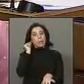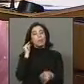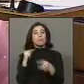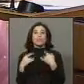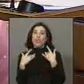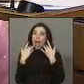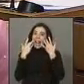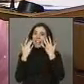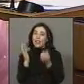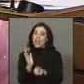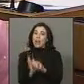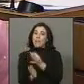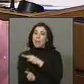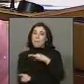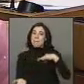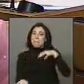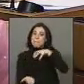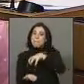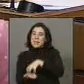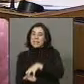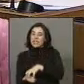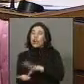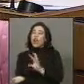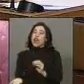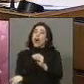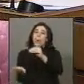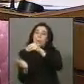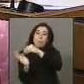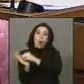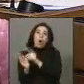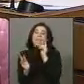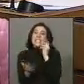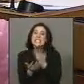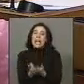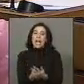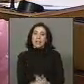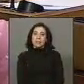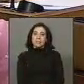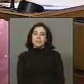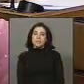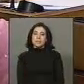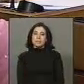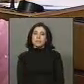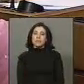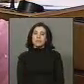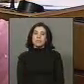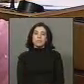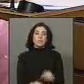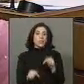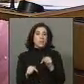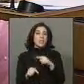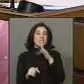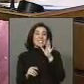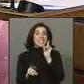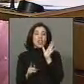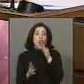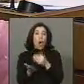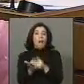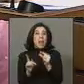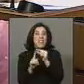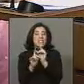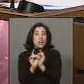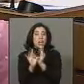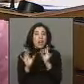que este ministerio lo lleve intrínseco dentro de él. Sin este elemento presente, es complejo generar